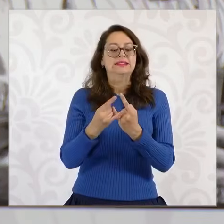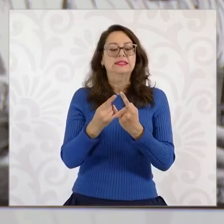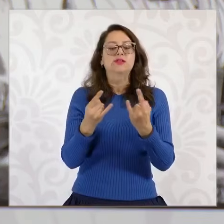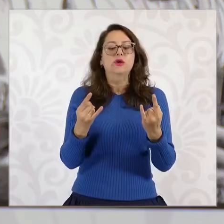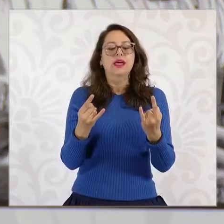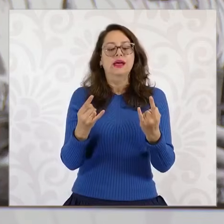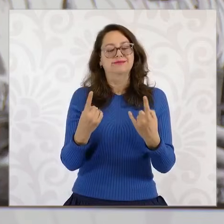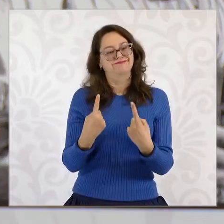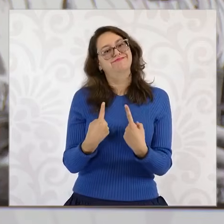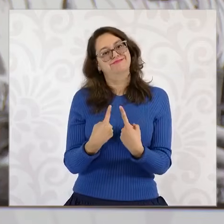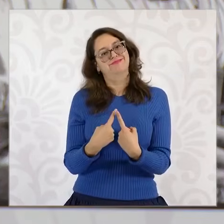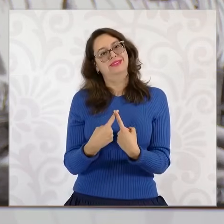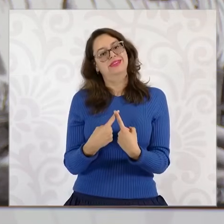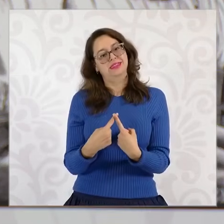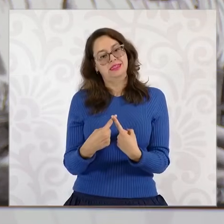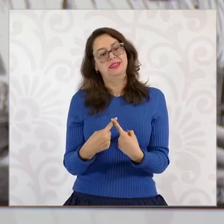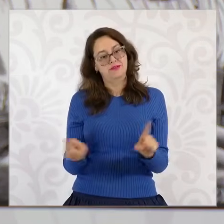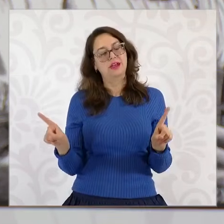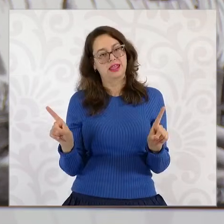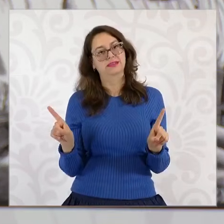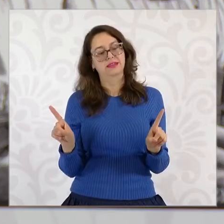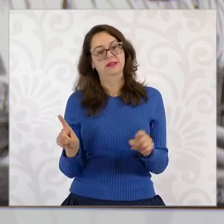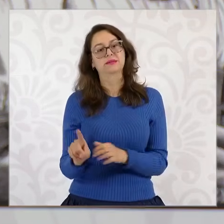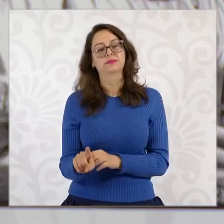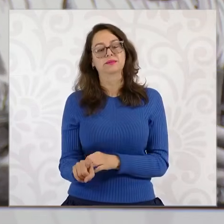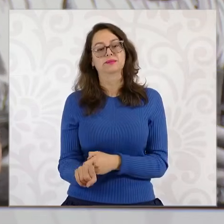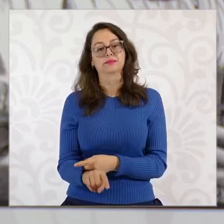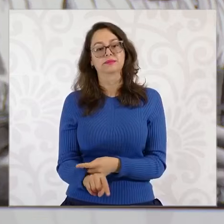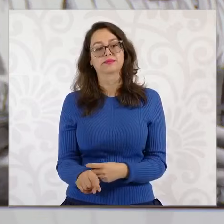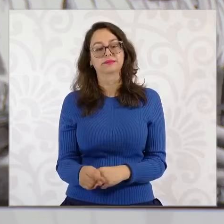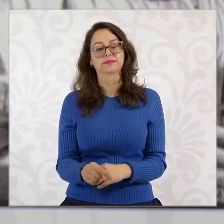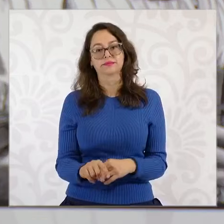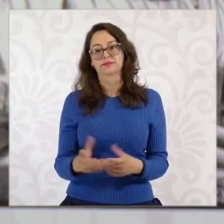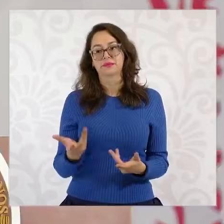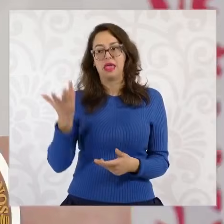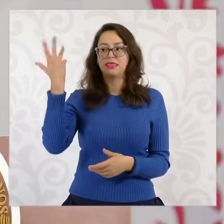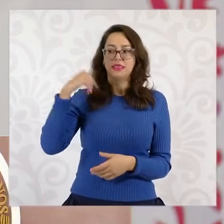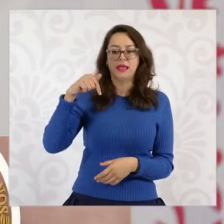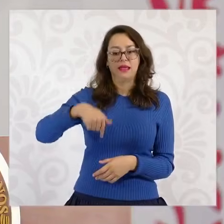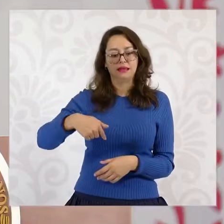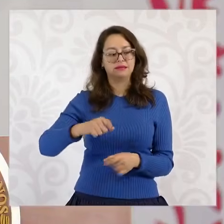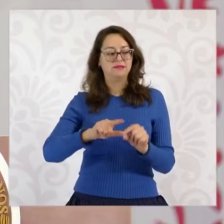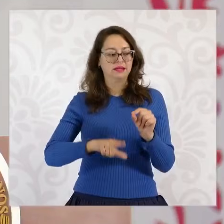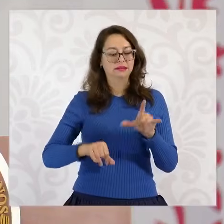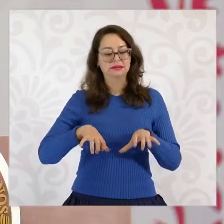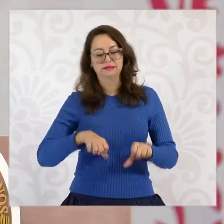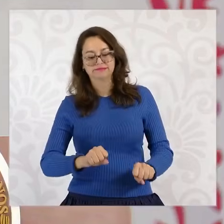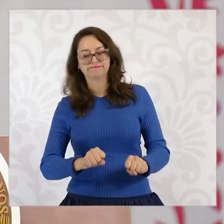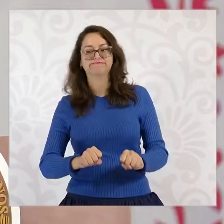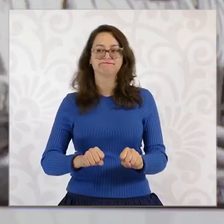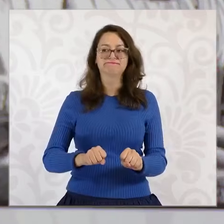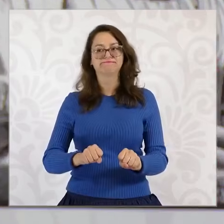al entonces territorio mexicano, que no se llamaba México, y lo que después fue la Nueva España. Y también por parte del